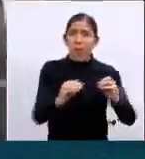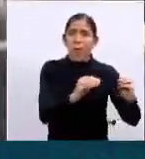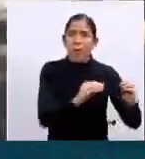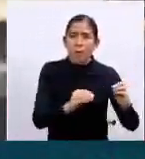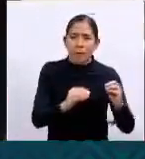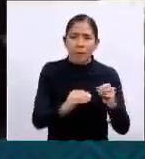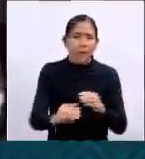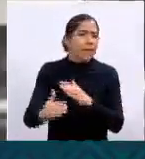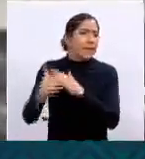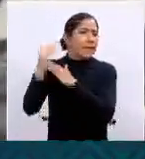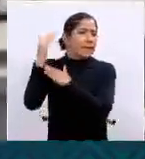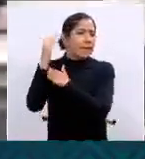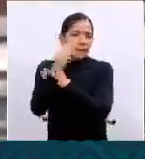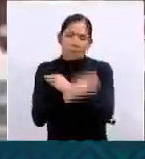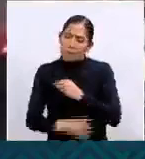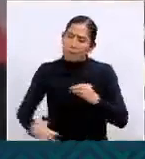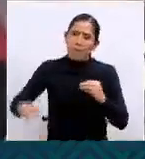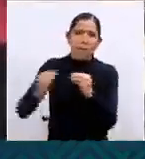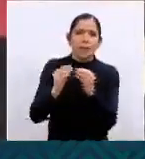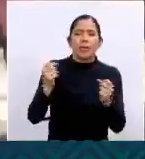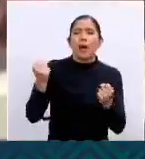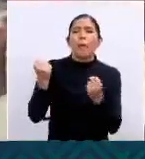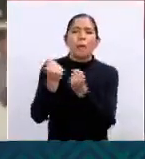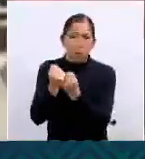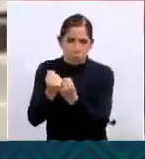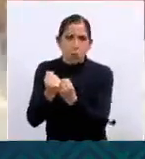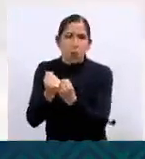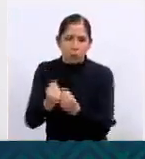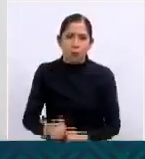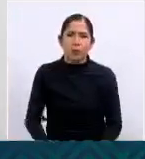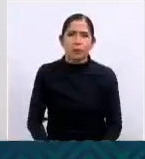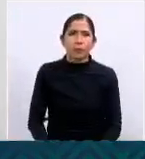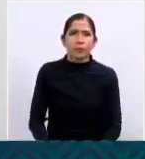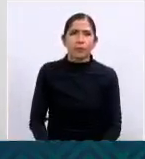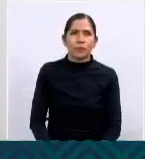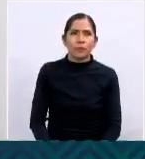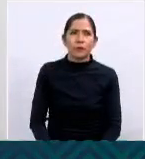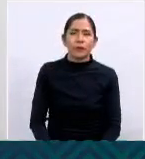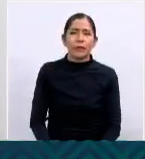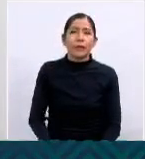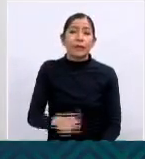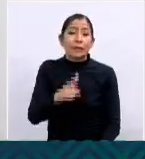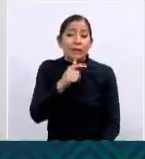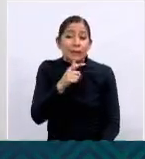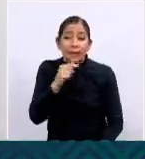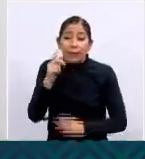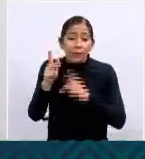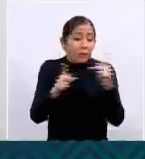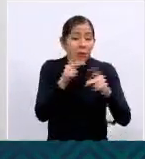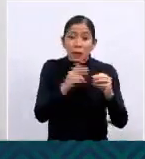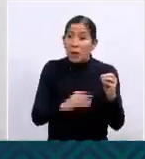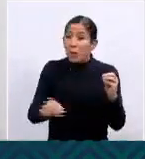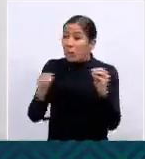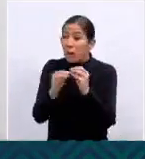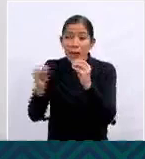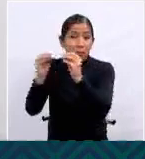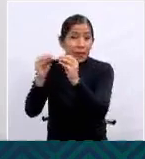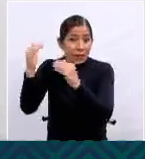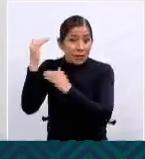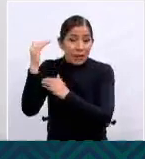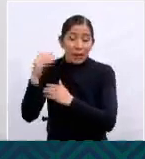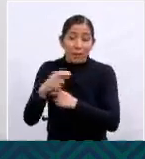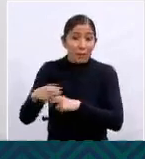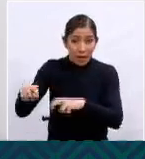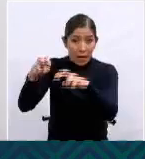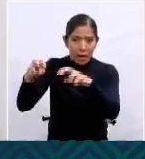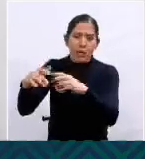Cruz la que más contribuyó a este indicador. Y una de las poblaciones que más ha viajado es la población cruceña.